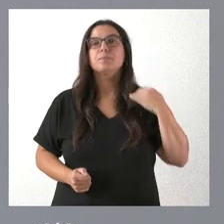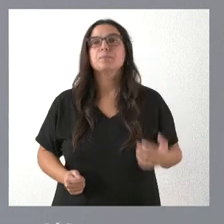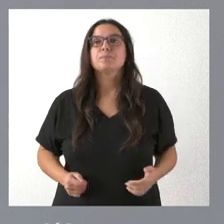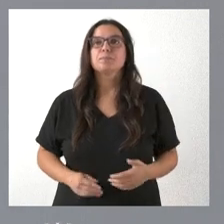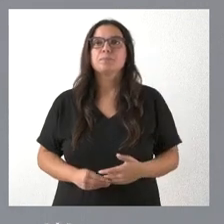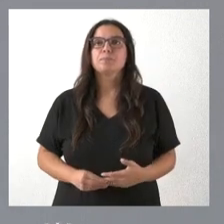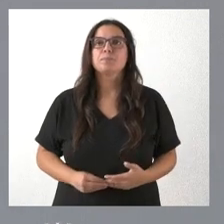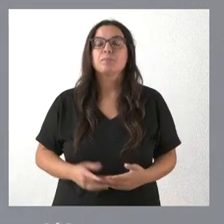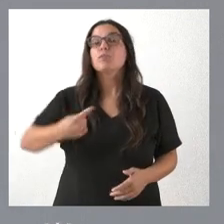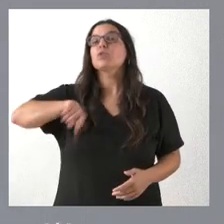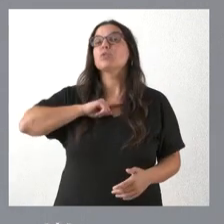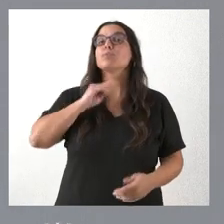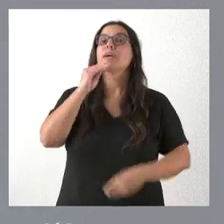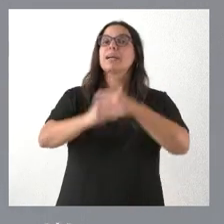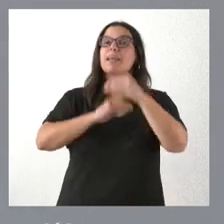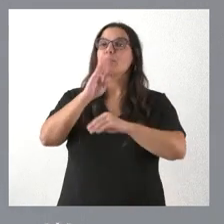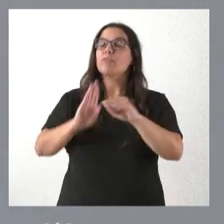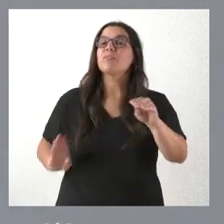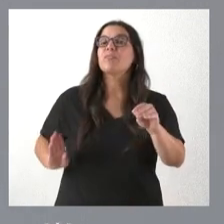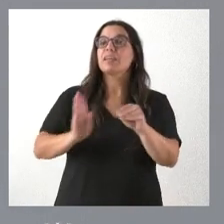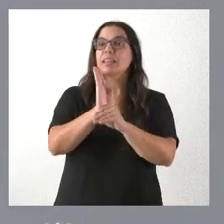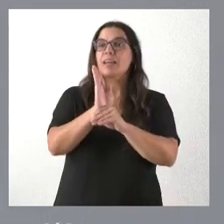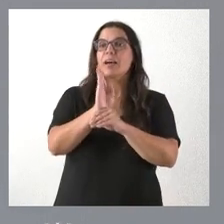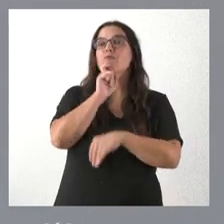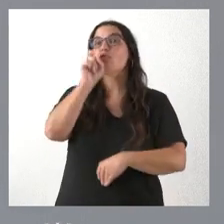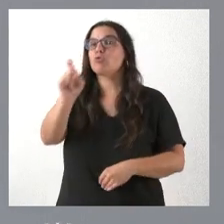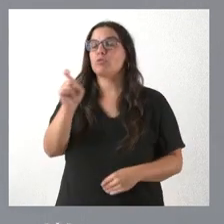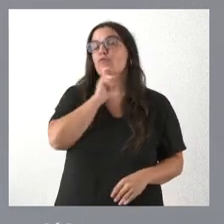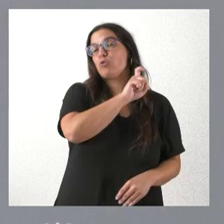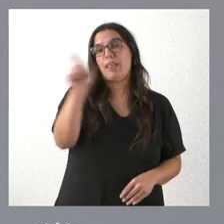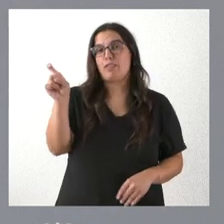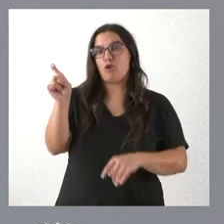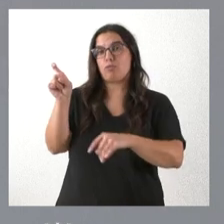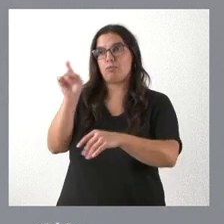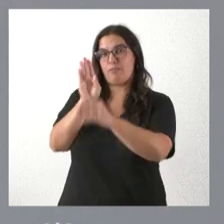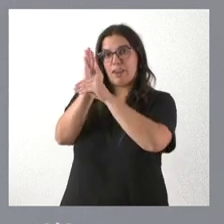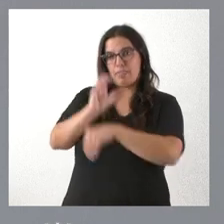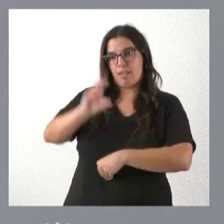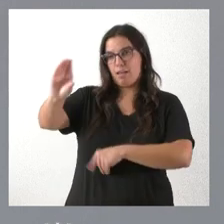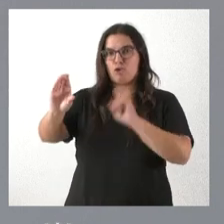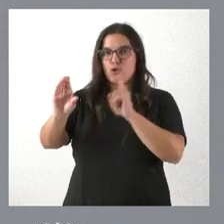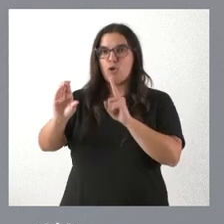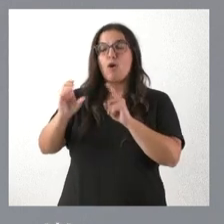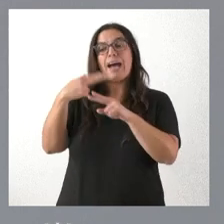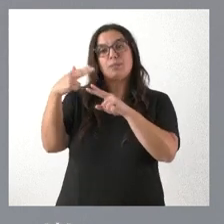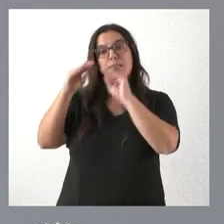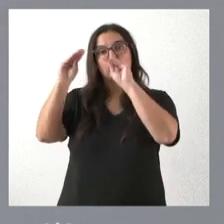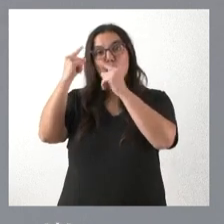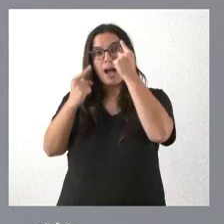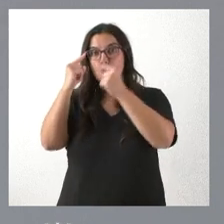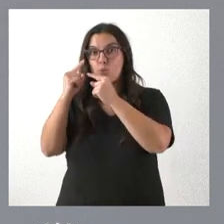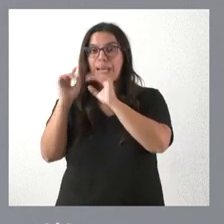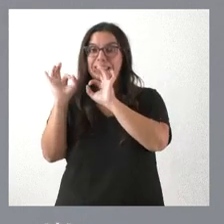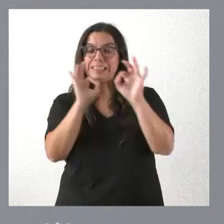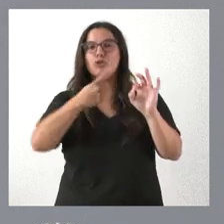nosotros lo que hacemos Es financiar no la fundación en su conjunto sino financiar algunas actividades de la fundación y muy específicamente